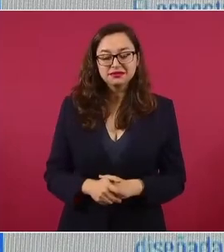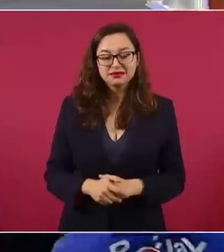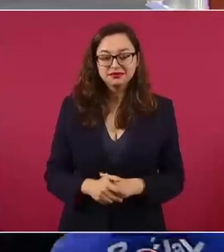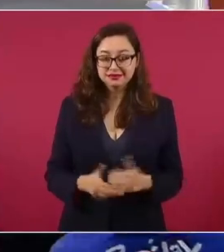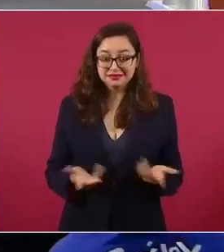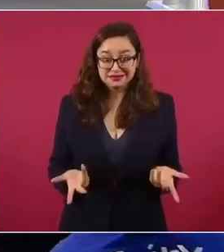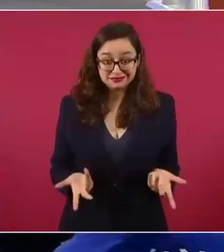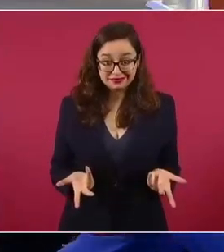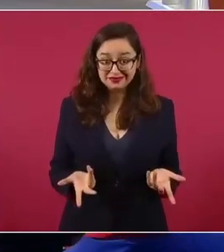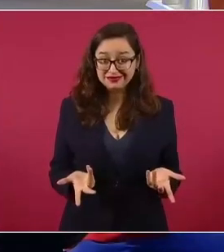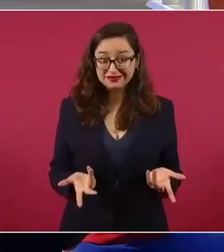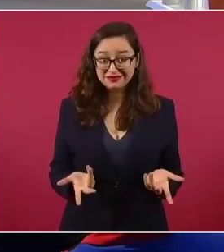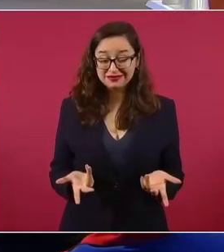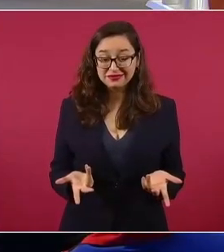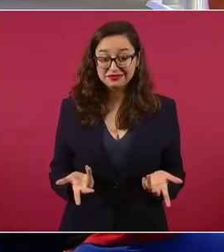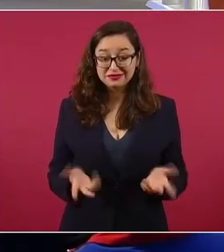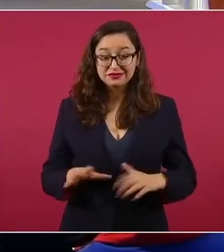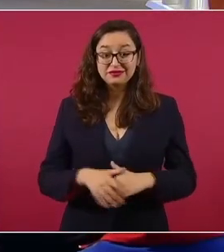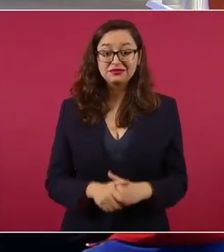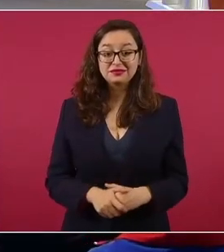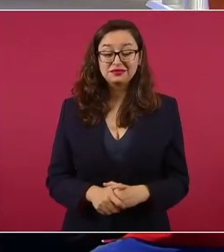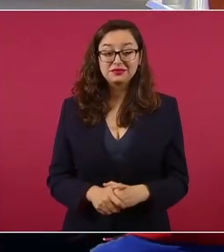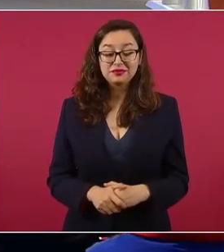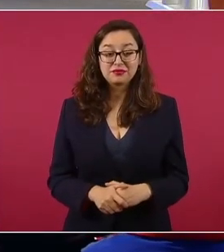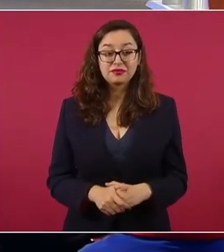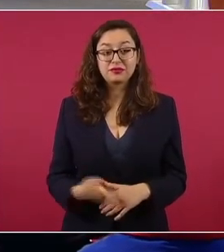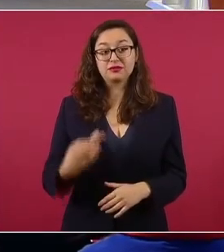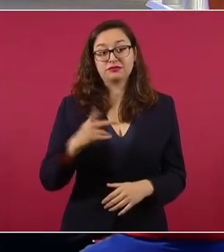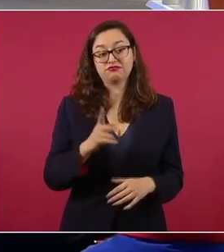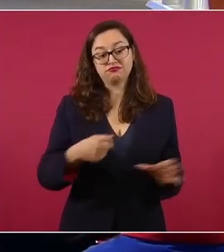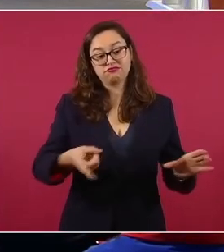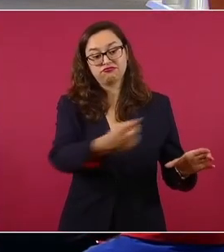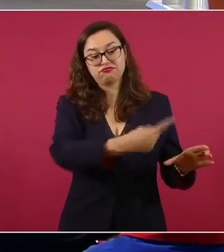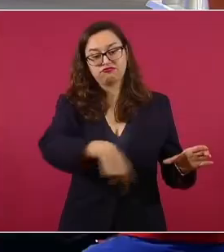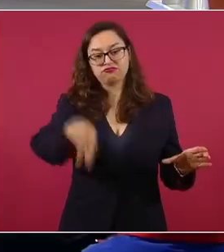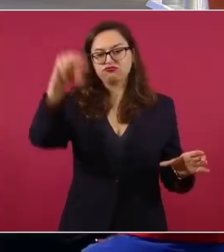Pero miren, los intelectuales,